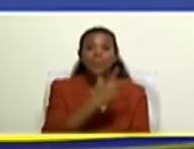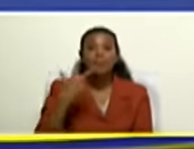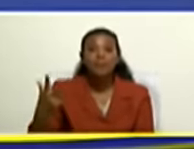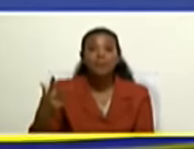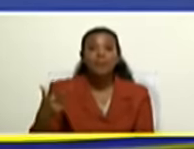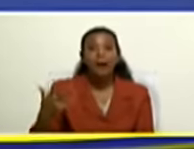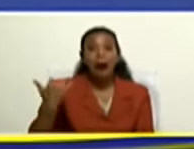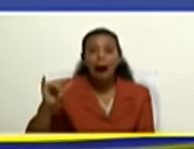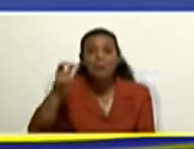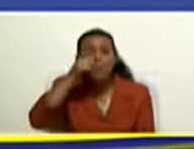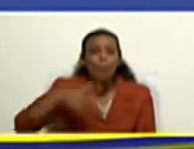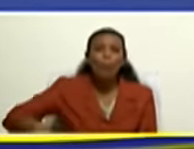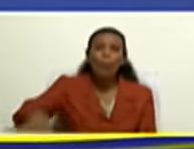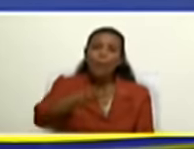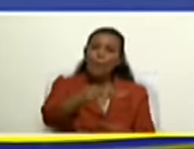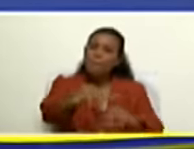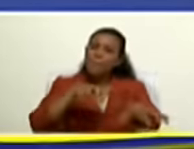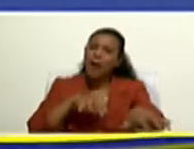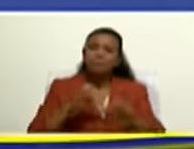tenemos pueblo